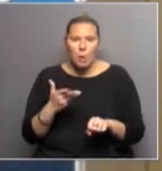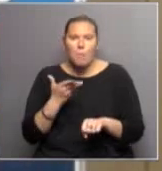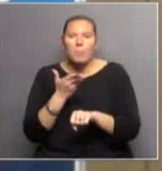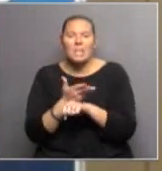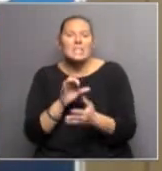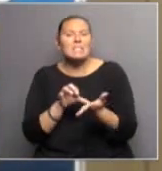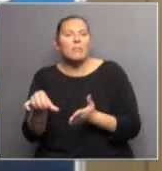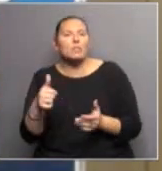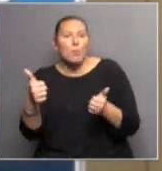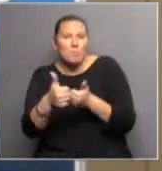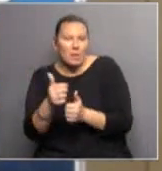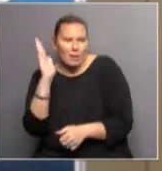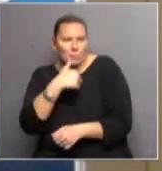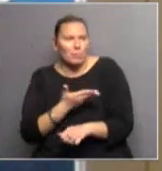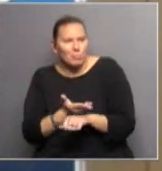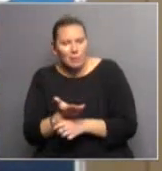servicios a mi pareja y que